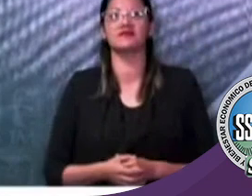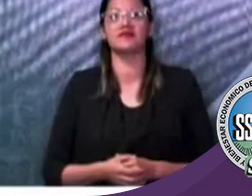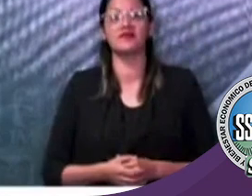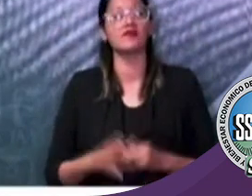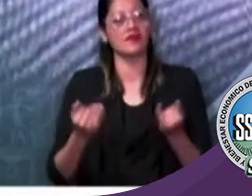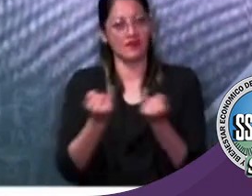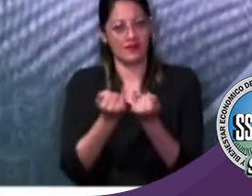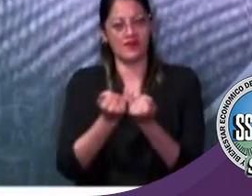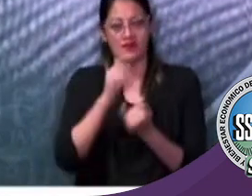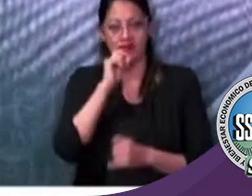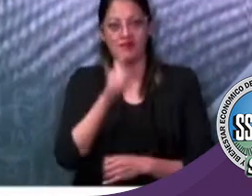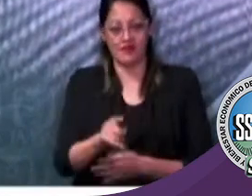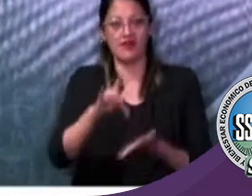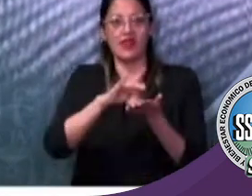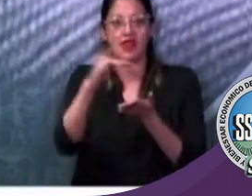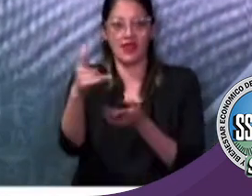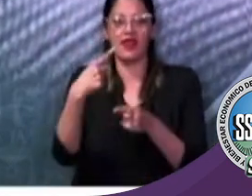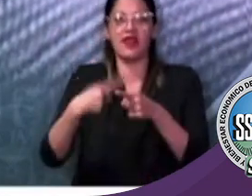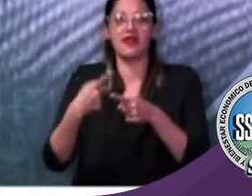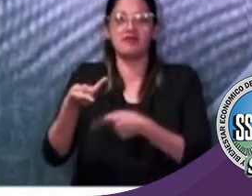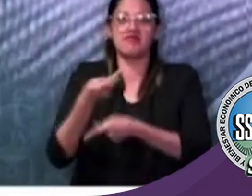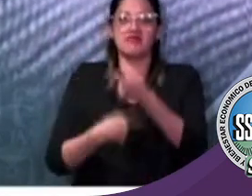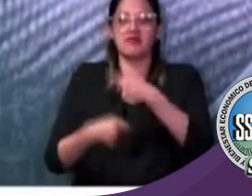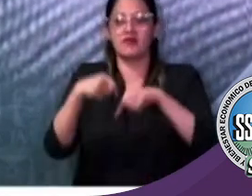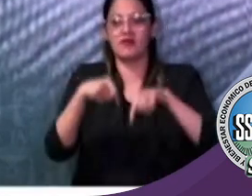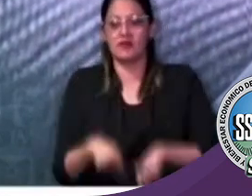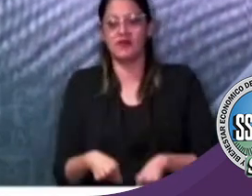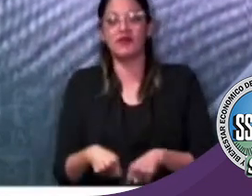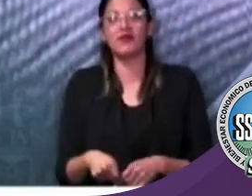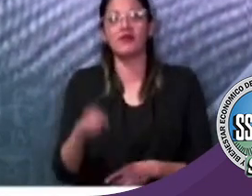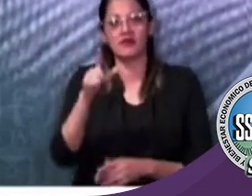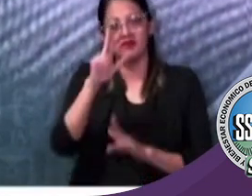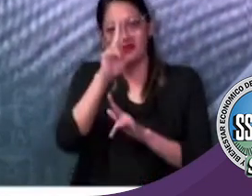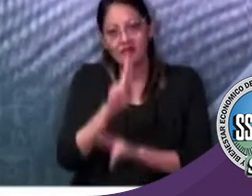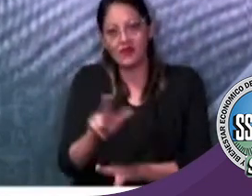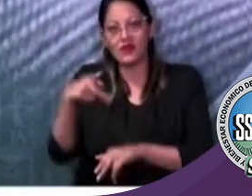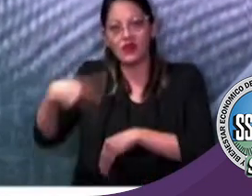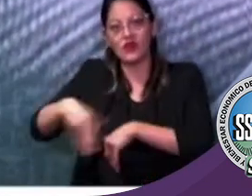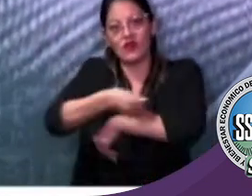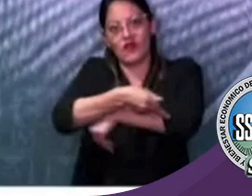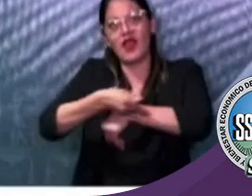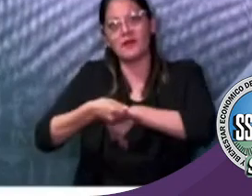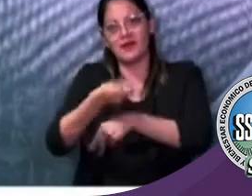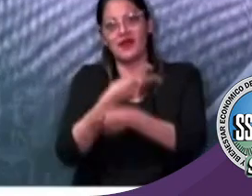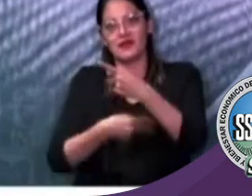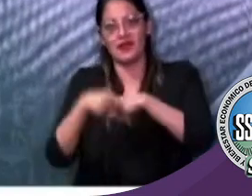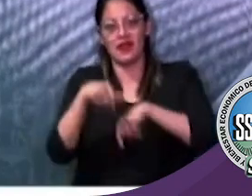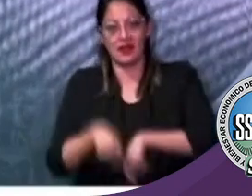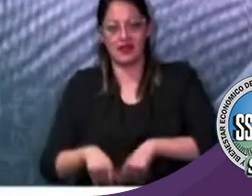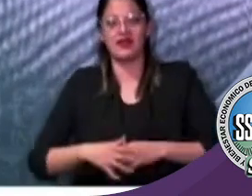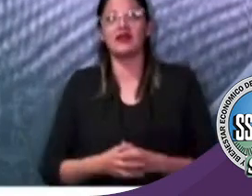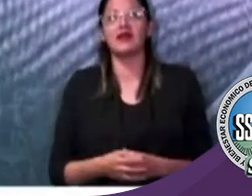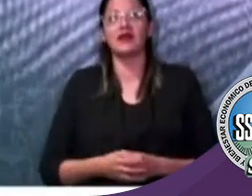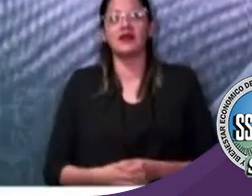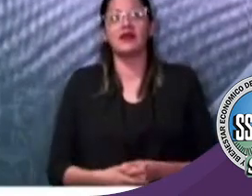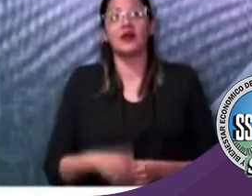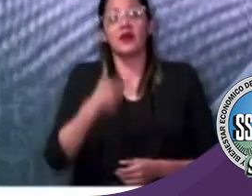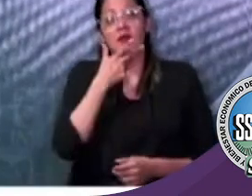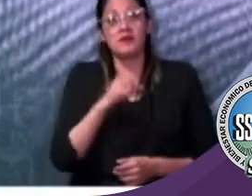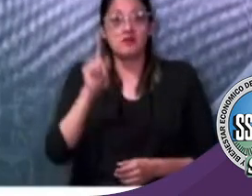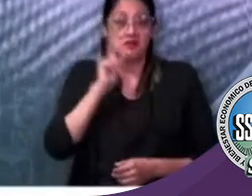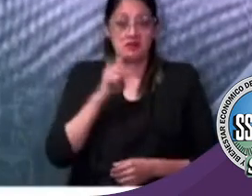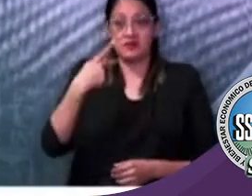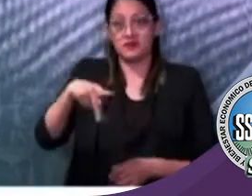De la misma manera, agradezco la presencia de su honorable familia, de las y